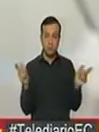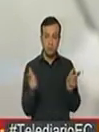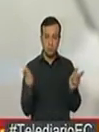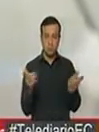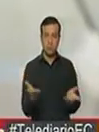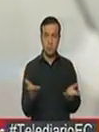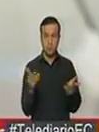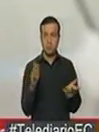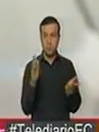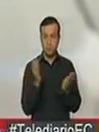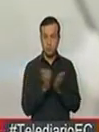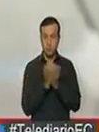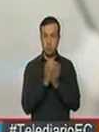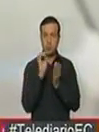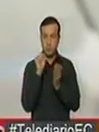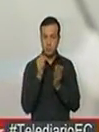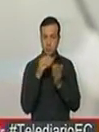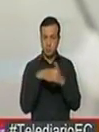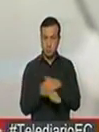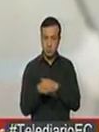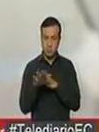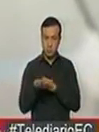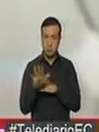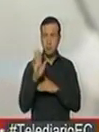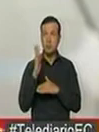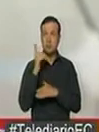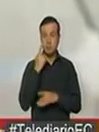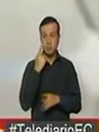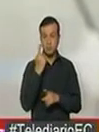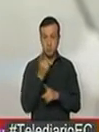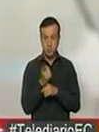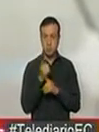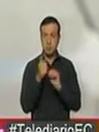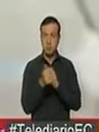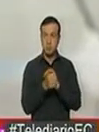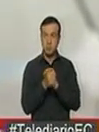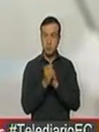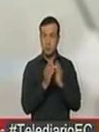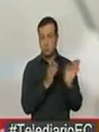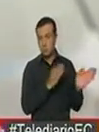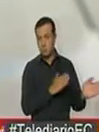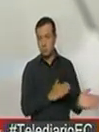tonelaje determinado, para la entrada también a las Islas Galápagos.